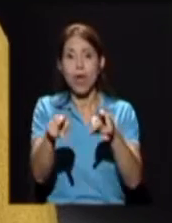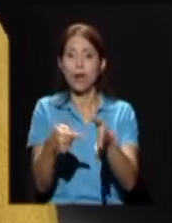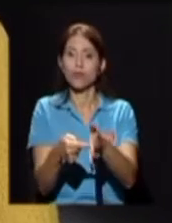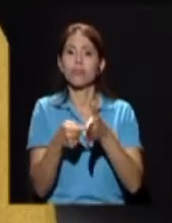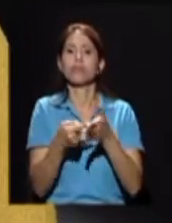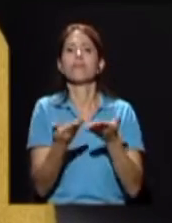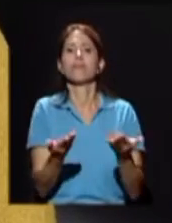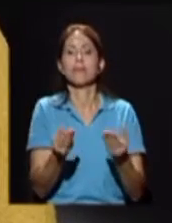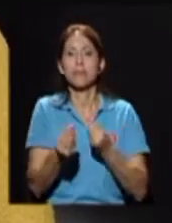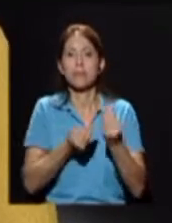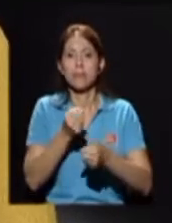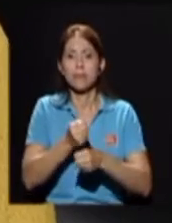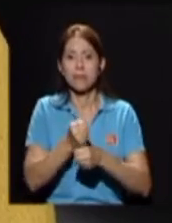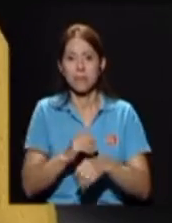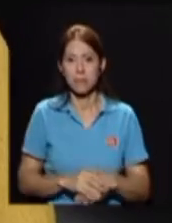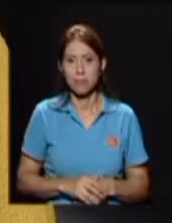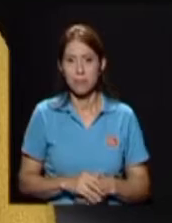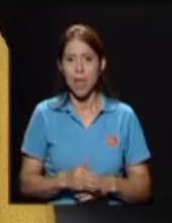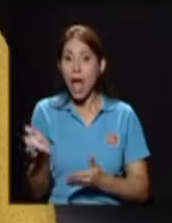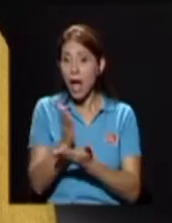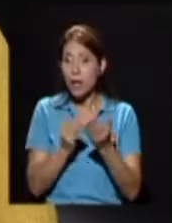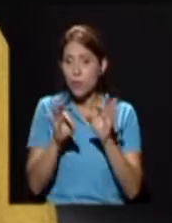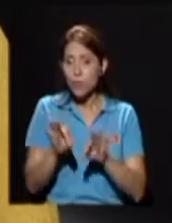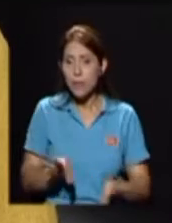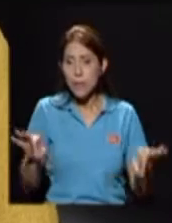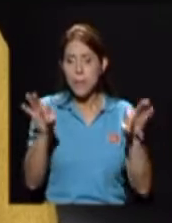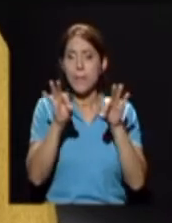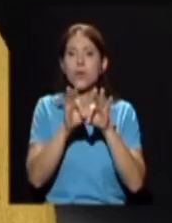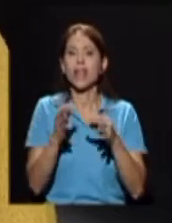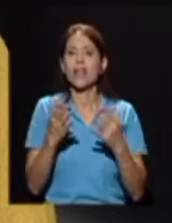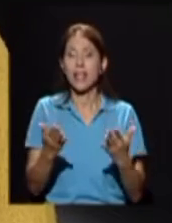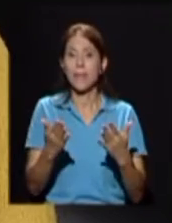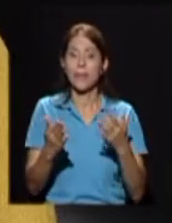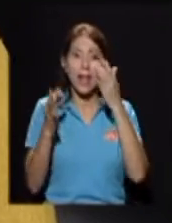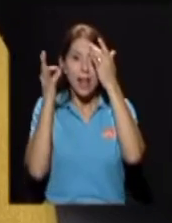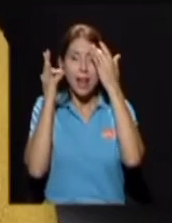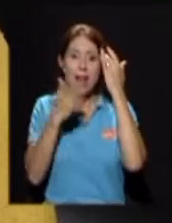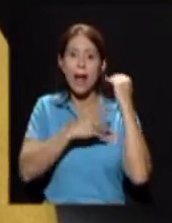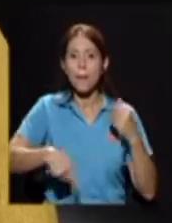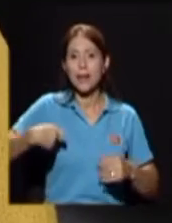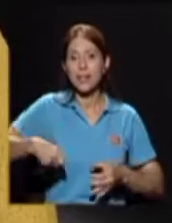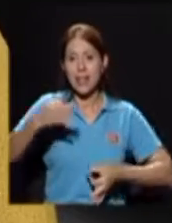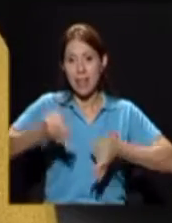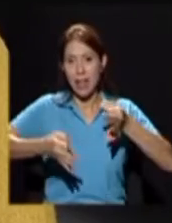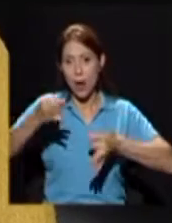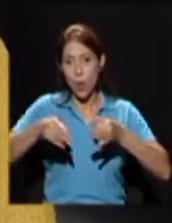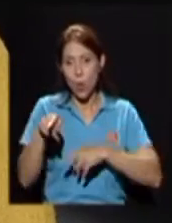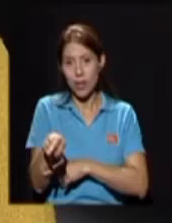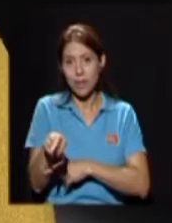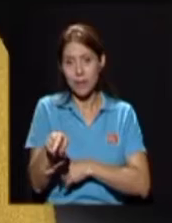algunas, bueno, un hecho muy importante que sí quisiera mencionar es que la presidenta de la Corte